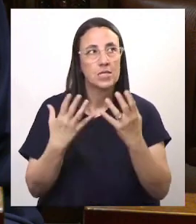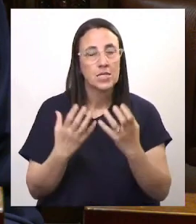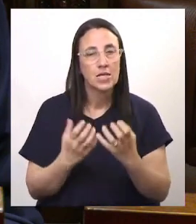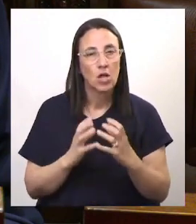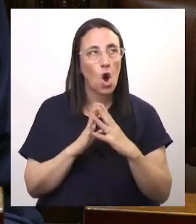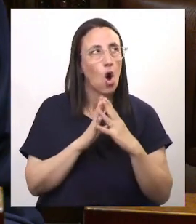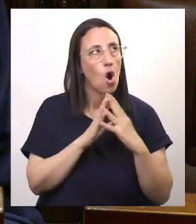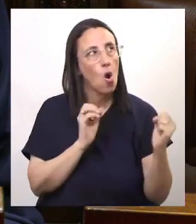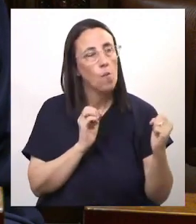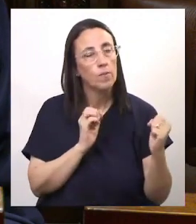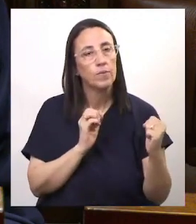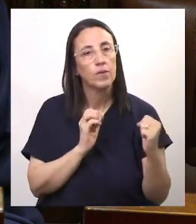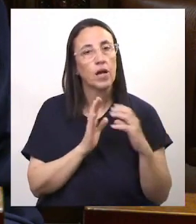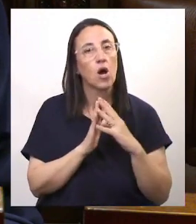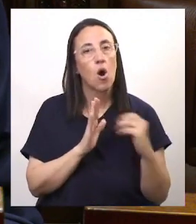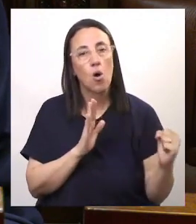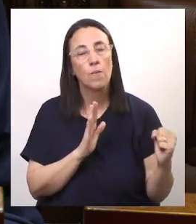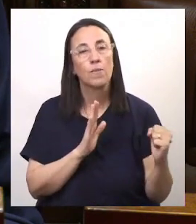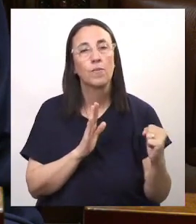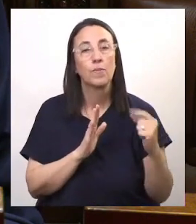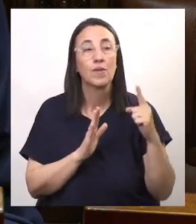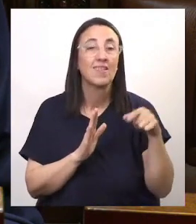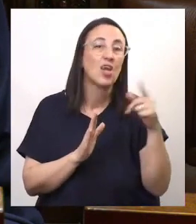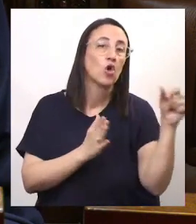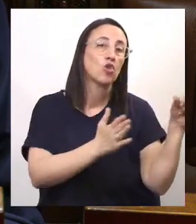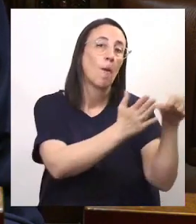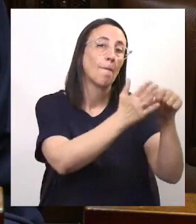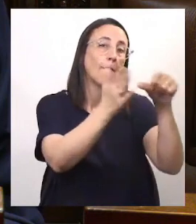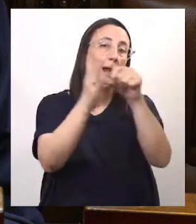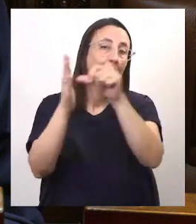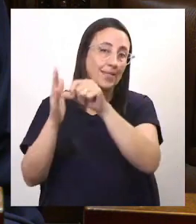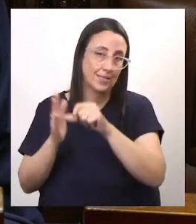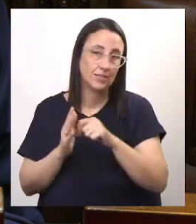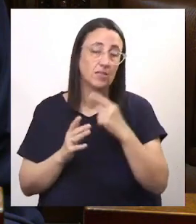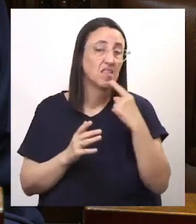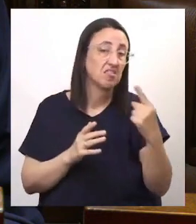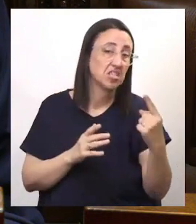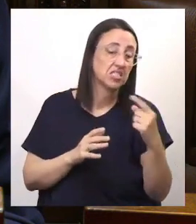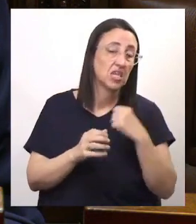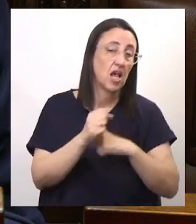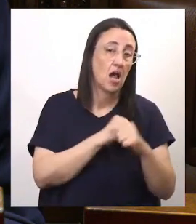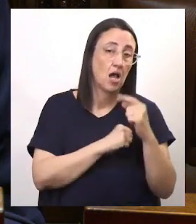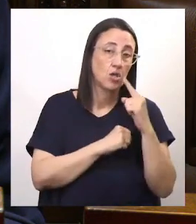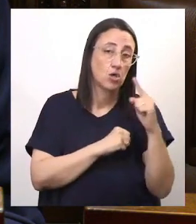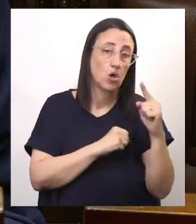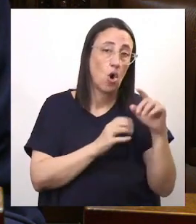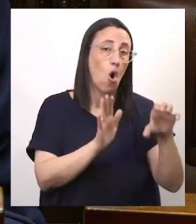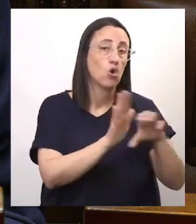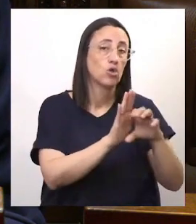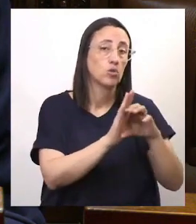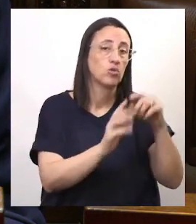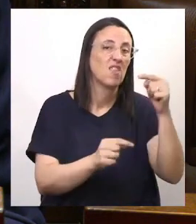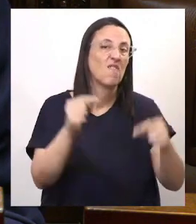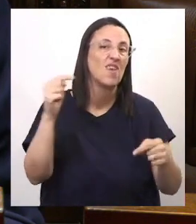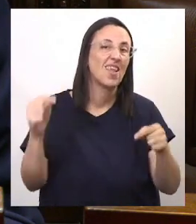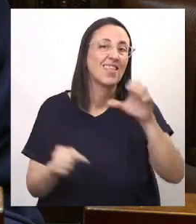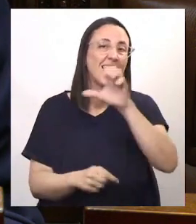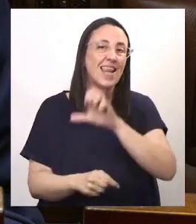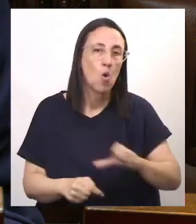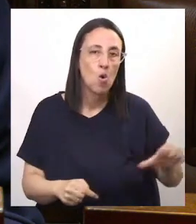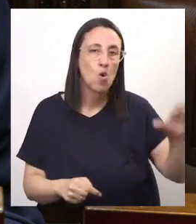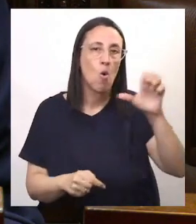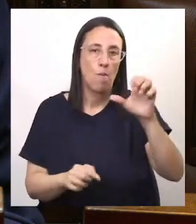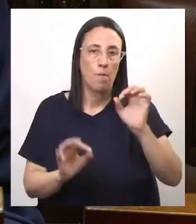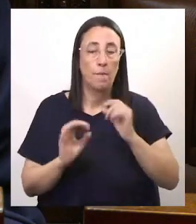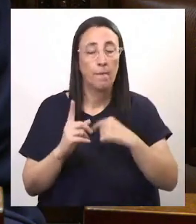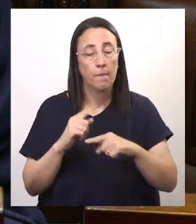inspirándose también en ejemplos foráneos. Se habla de la Constitución de Weimar, de muchas constituciones europeas, pero sin